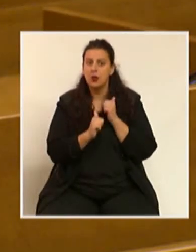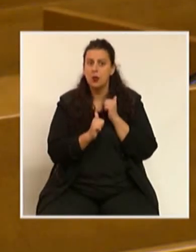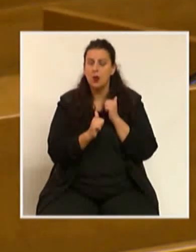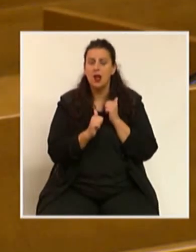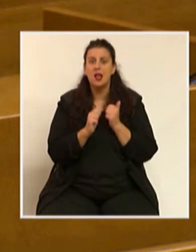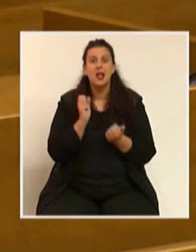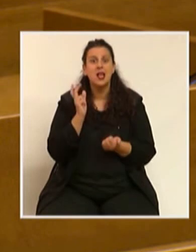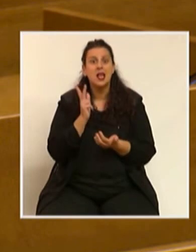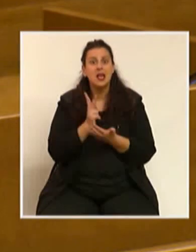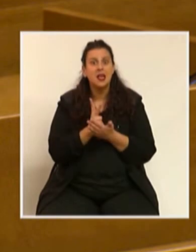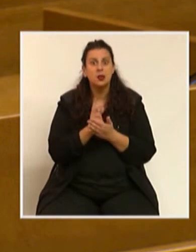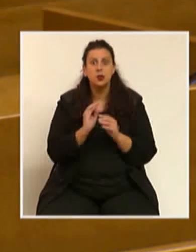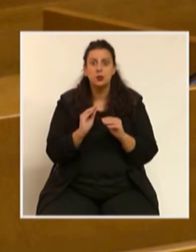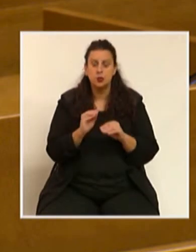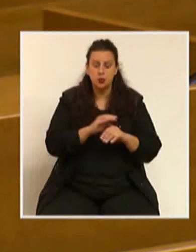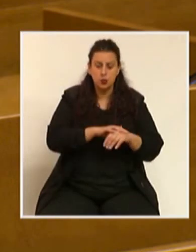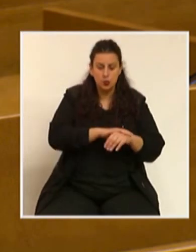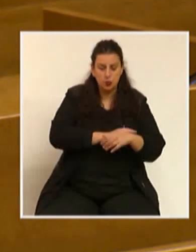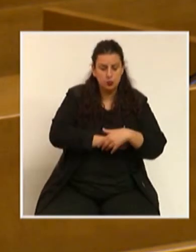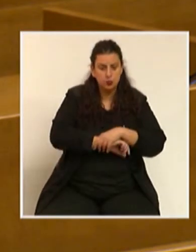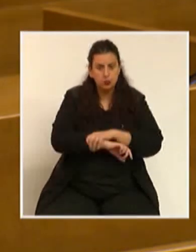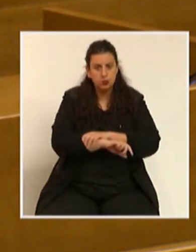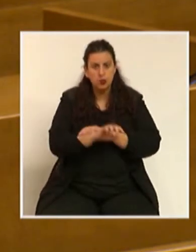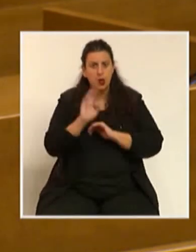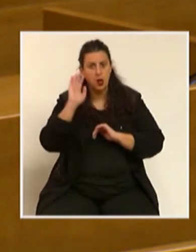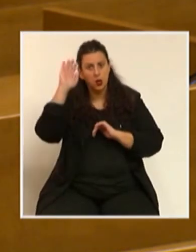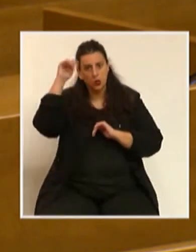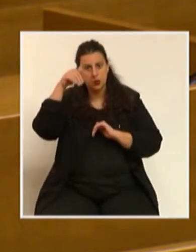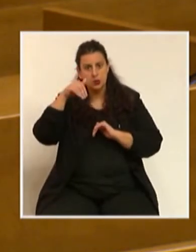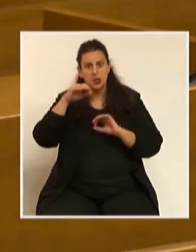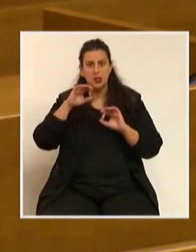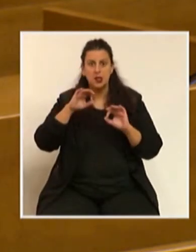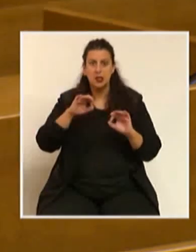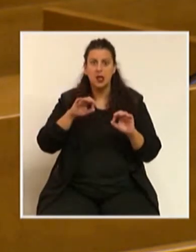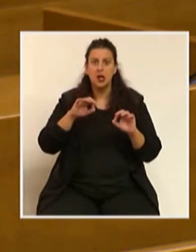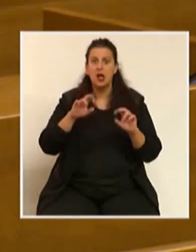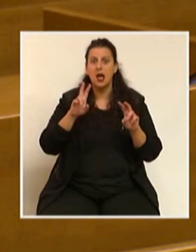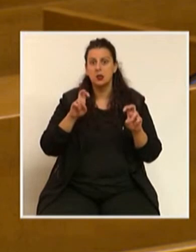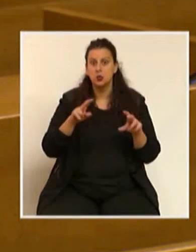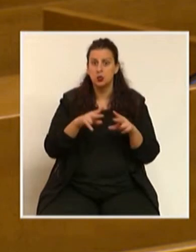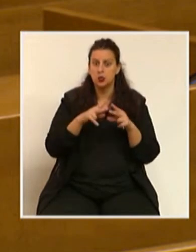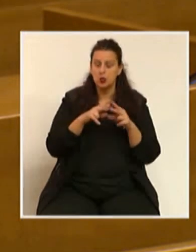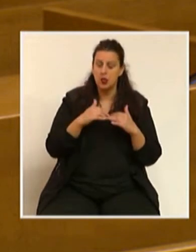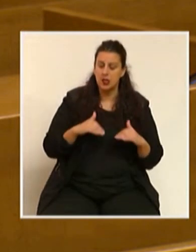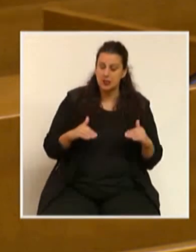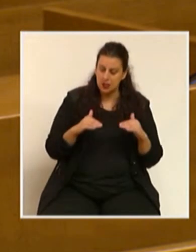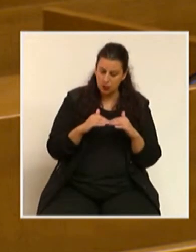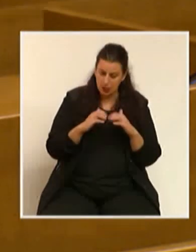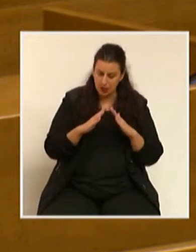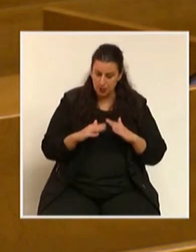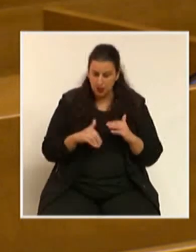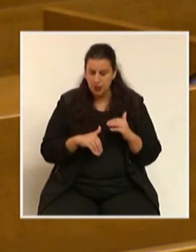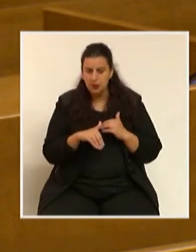retos y desafíos que piensa facilitar la Consejería de Asuntos Sociales, Igualdad y Vivienda de cara al